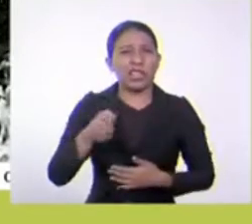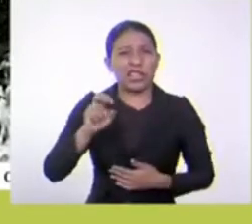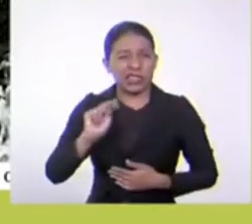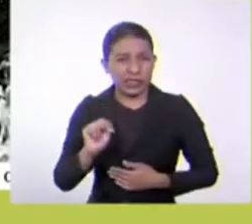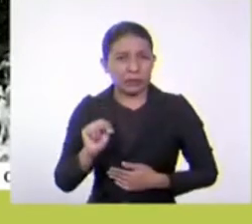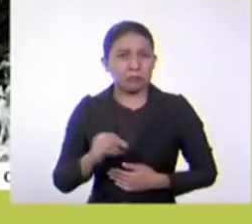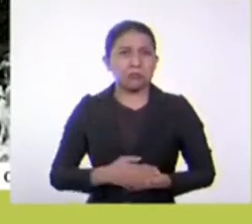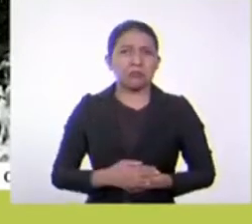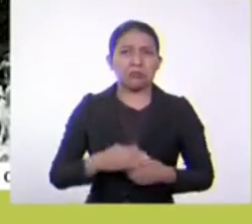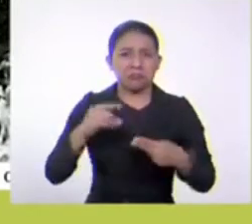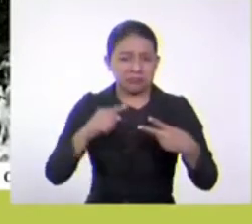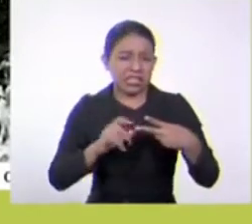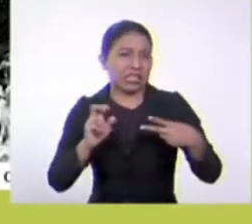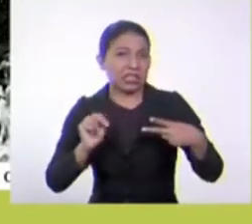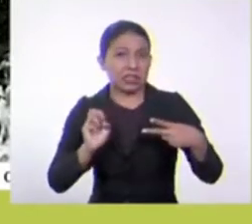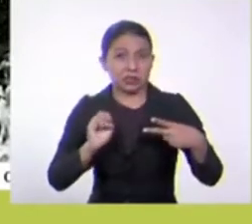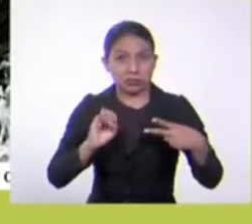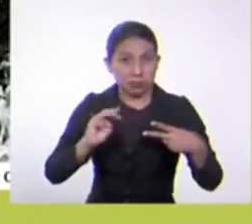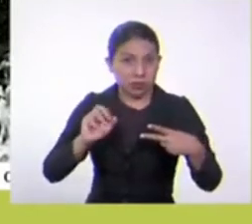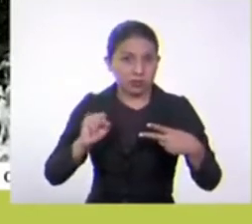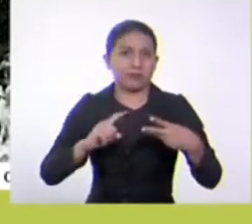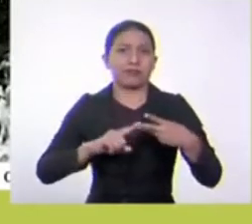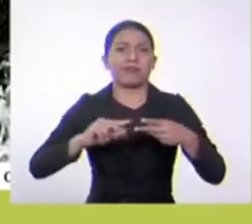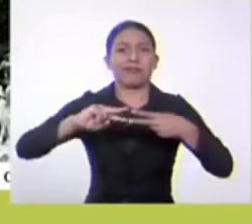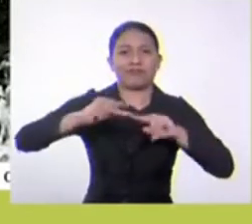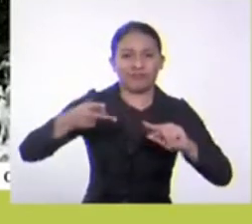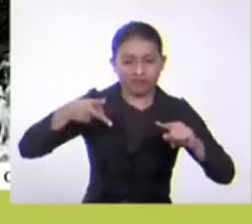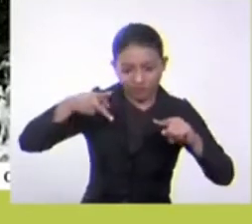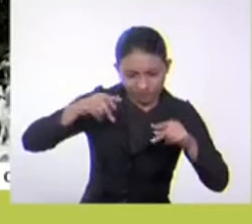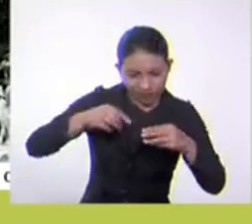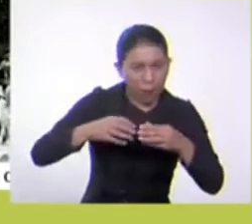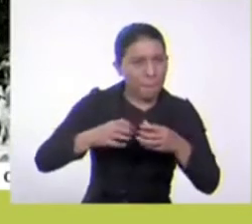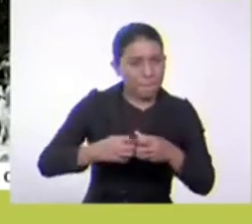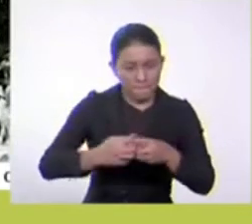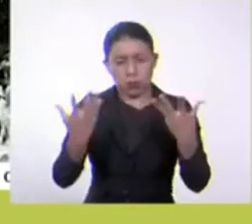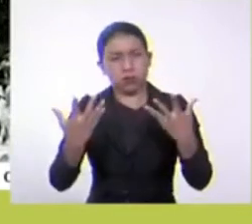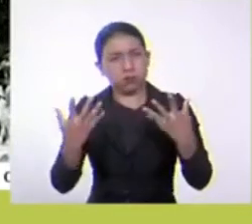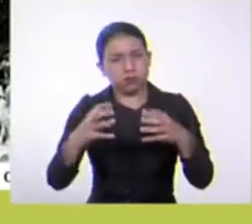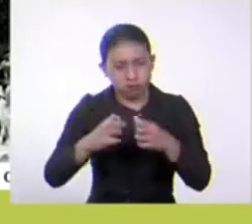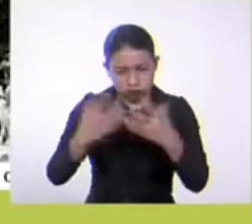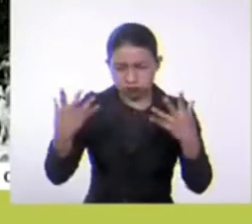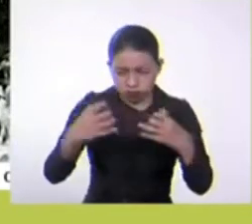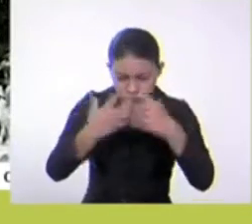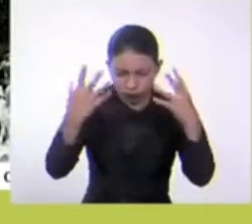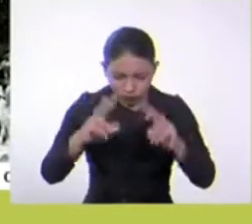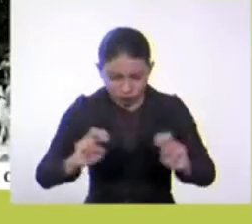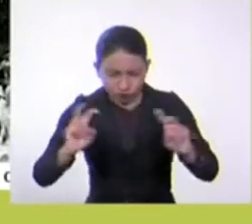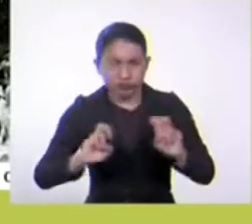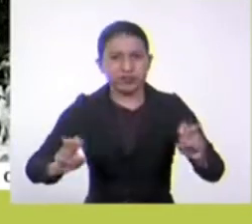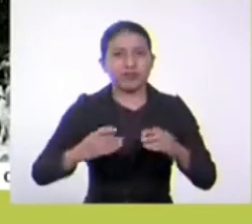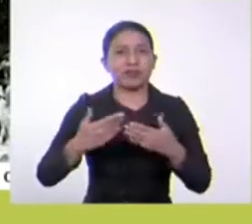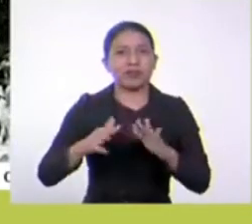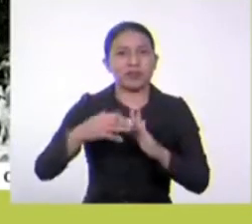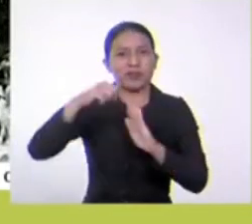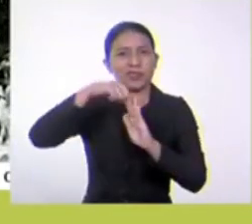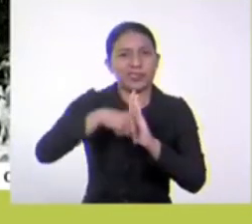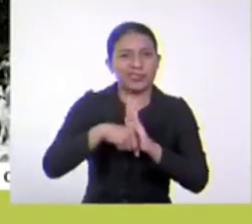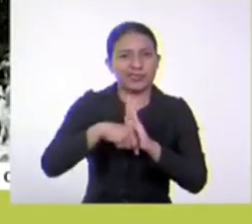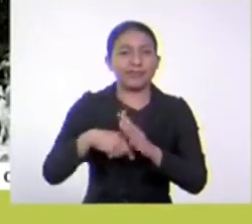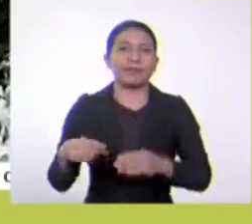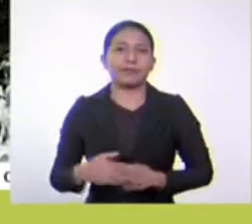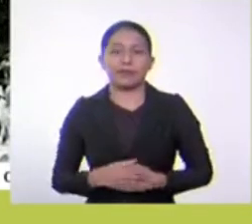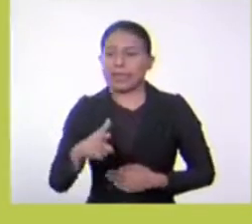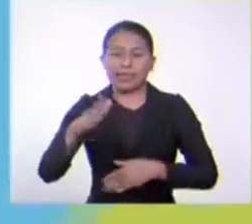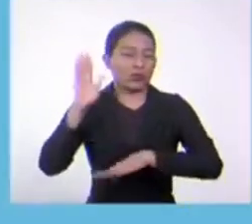encontrar enzimas para cortar ADN en fragmentos y ayudaron a descifrar el código genético. Pero todo eso es